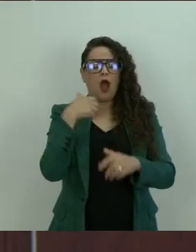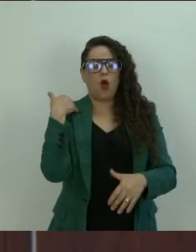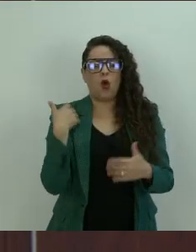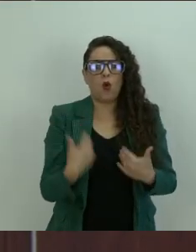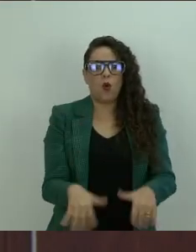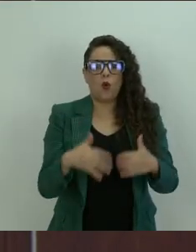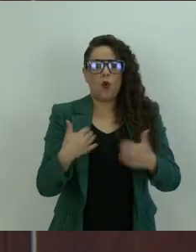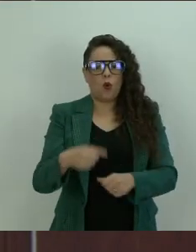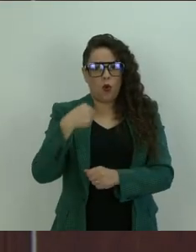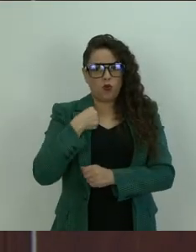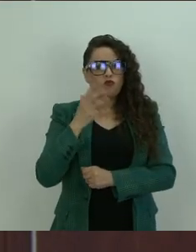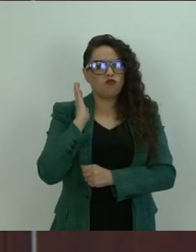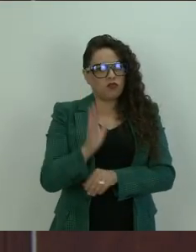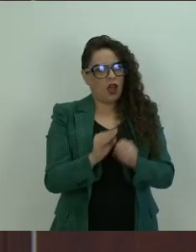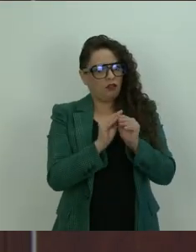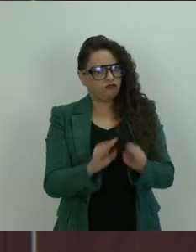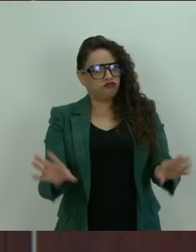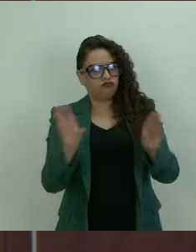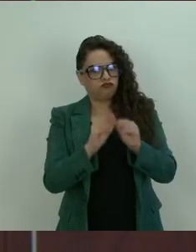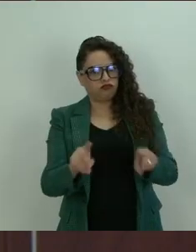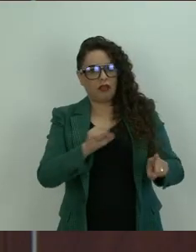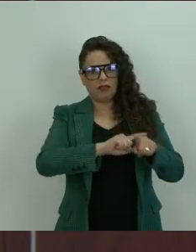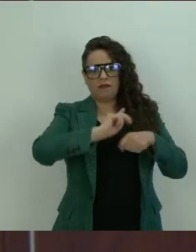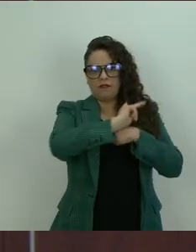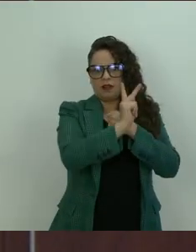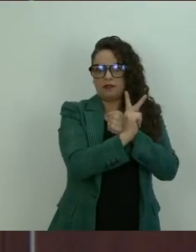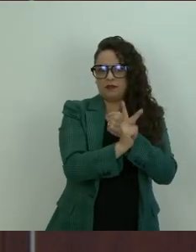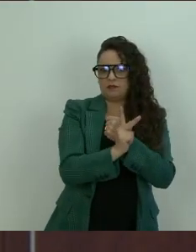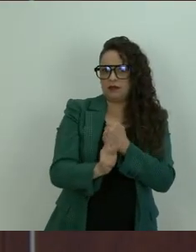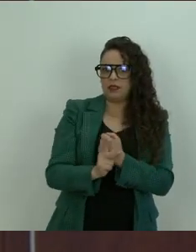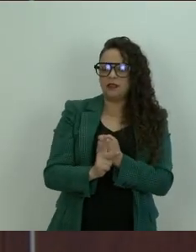difundiendo esta recomendación en varios países de América Latina.